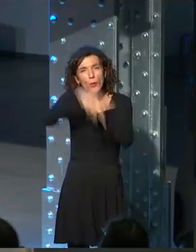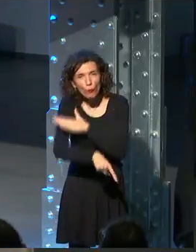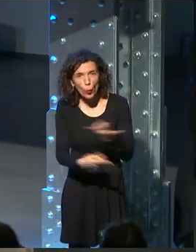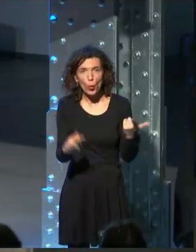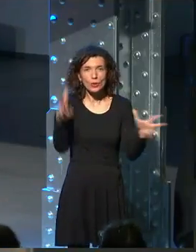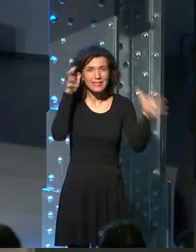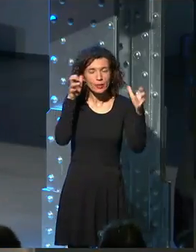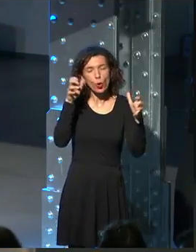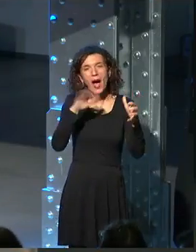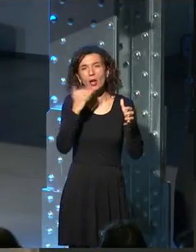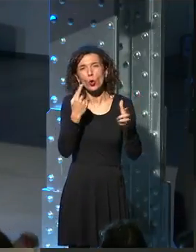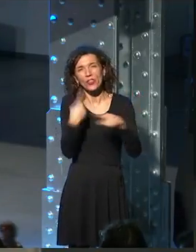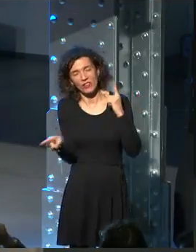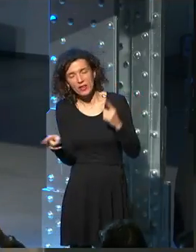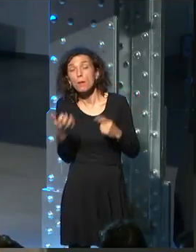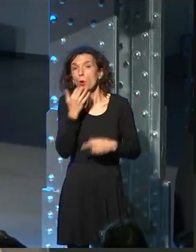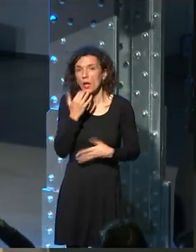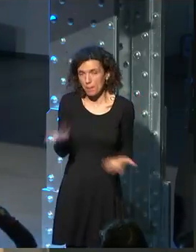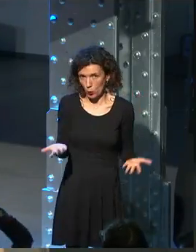los sentidos. Es cuando